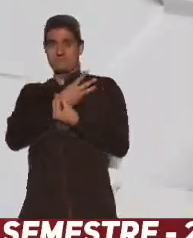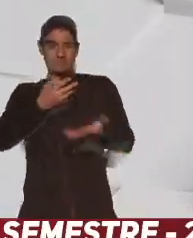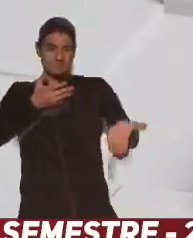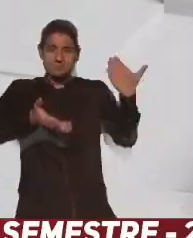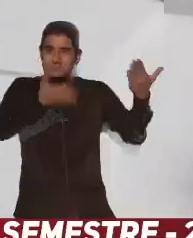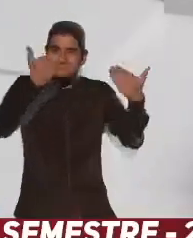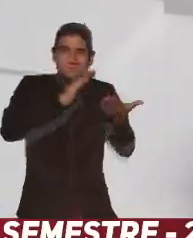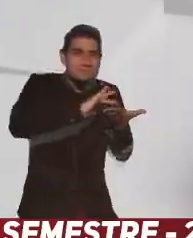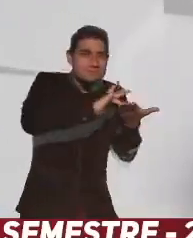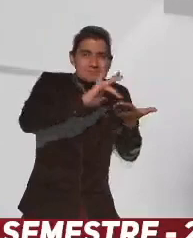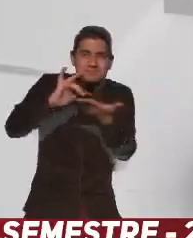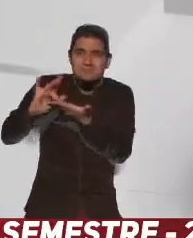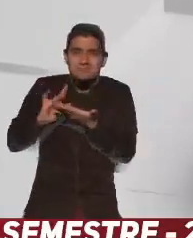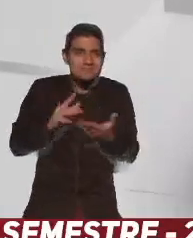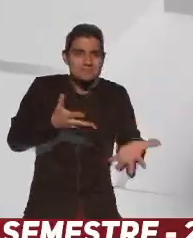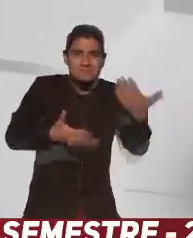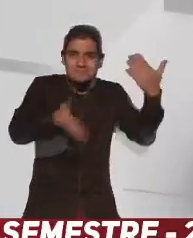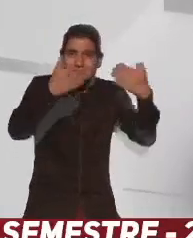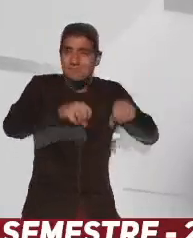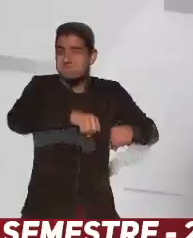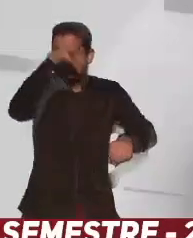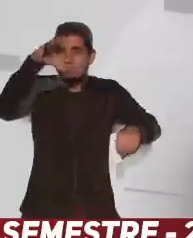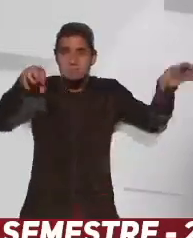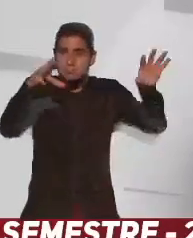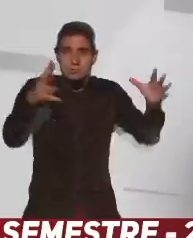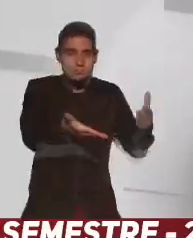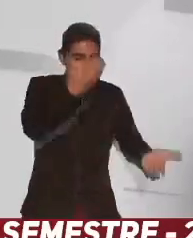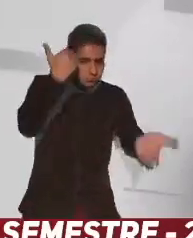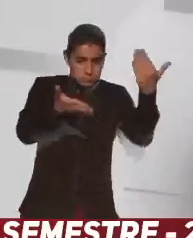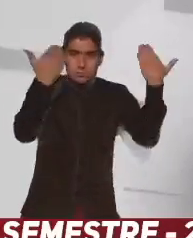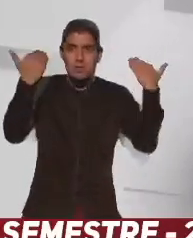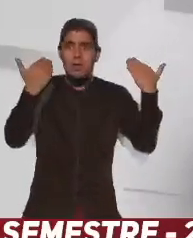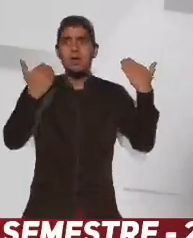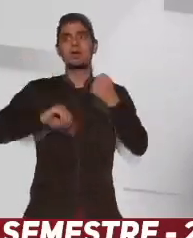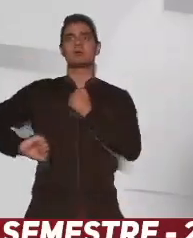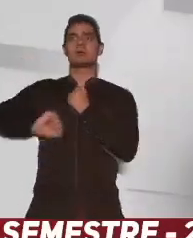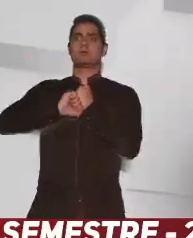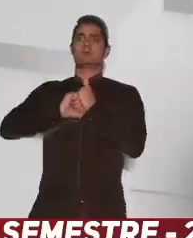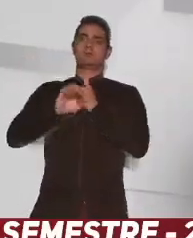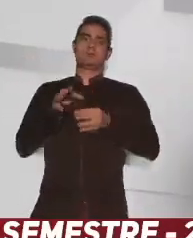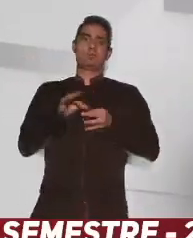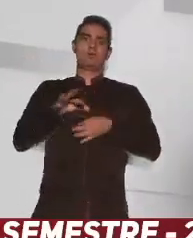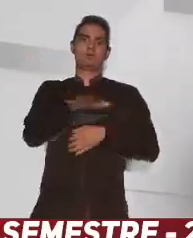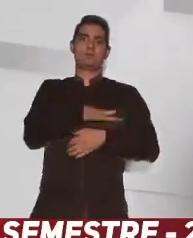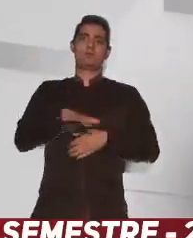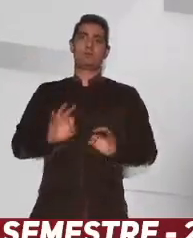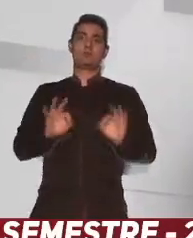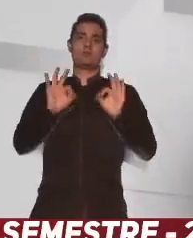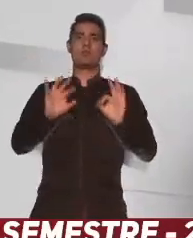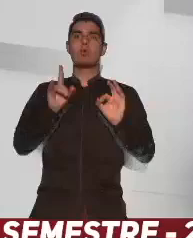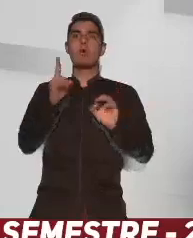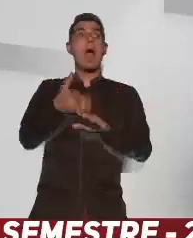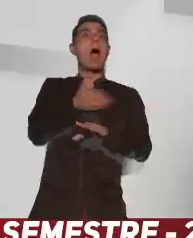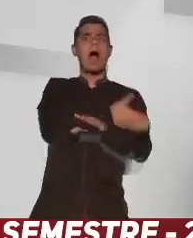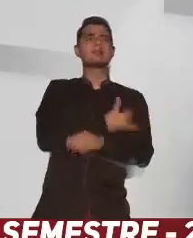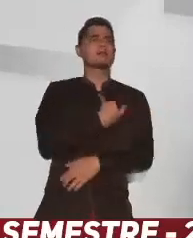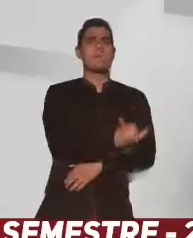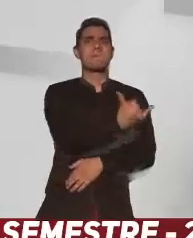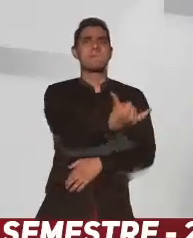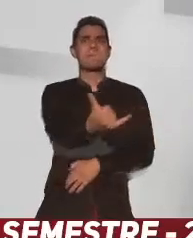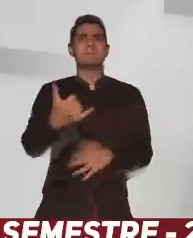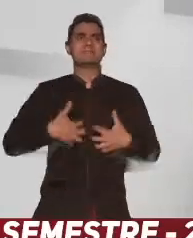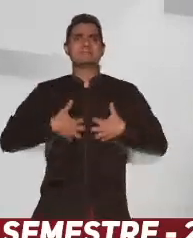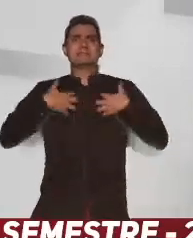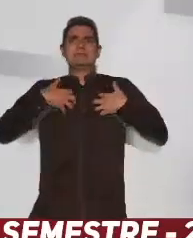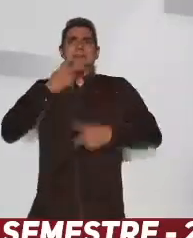y en la parte desminado, para toda vez que se ha limpiado de minas estos senderos y estas montañas que nosotros tenemos